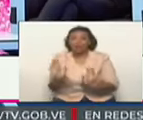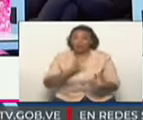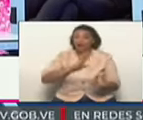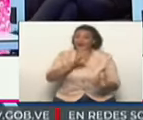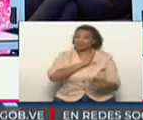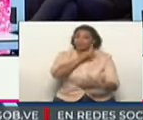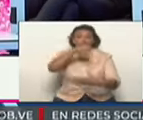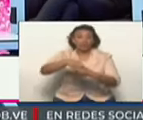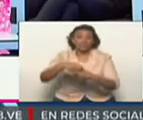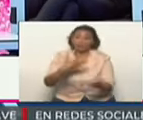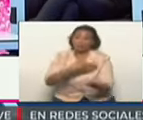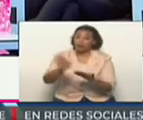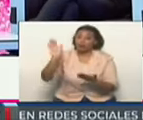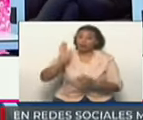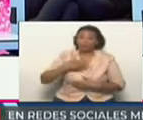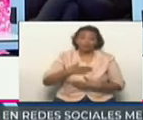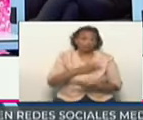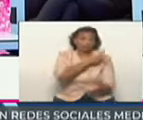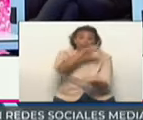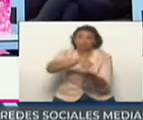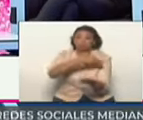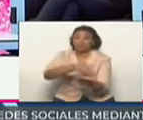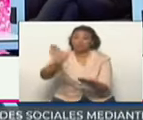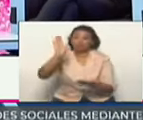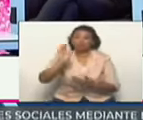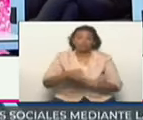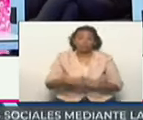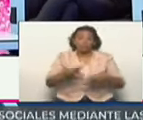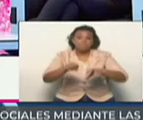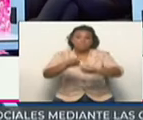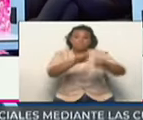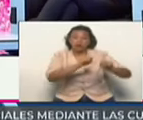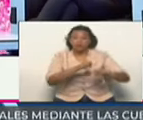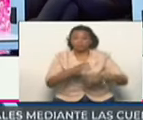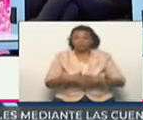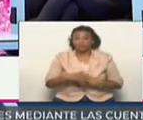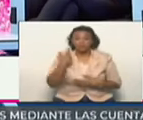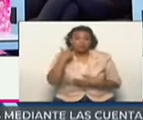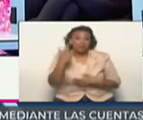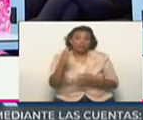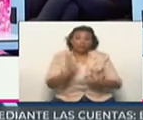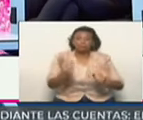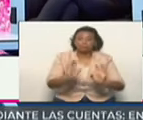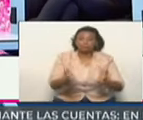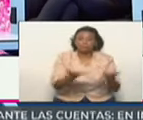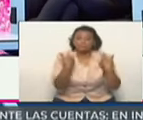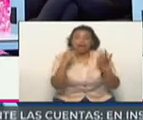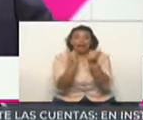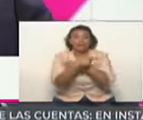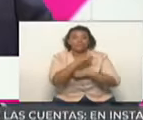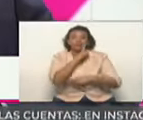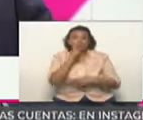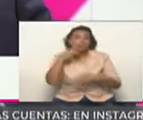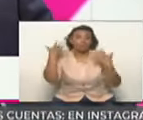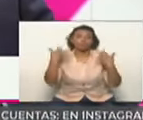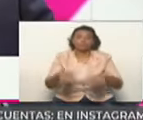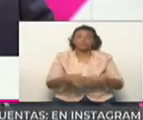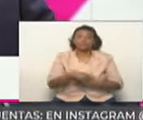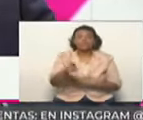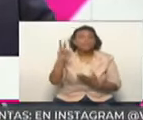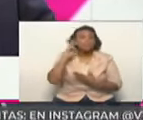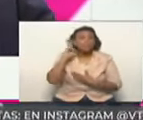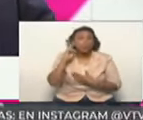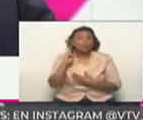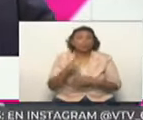que cuidar porque... Pero cómo... puedes expropiar. Sí, cayendo y corriendo. No, no, es un programa que tenemos en